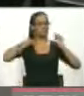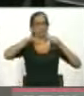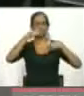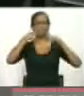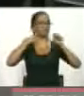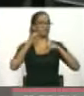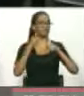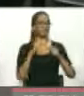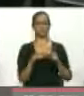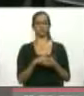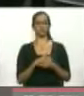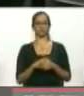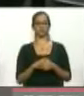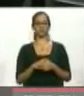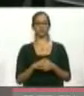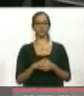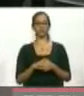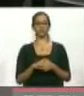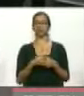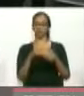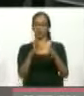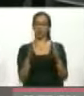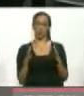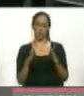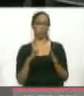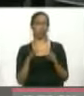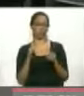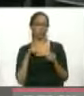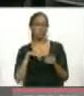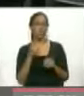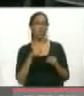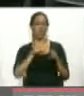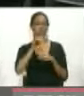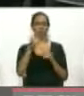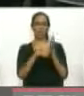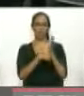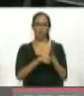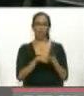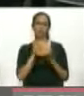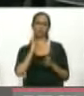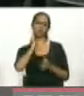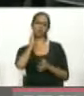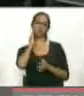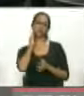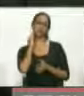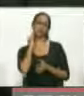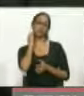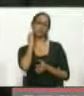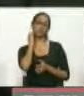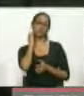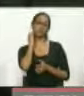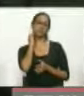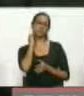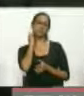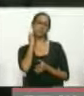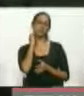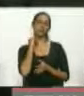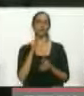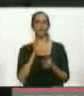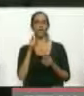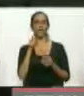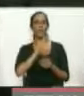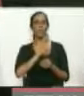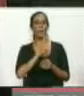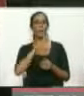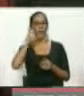en esa época se logró inclusive que tú podías viajar con la verdad que podías si eras parte de países